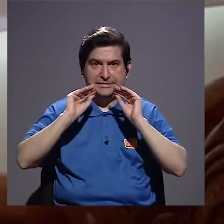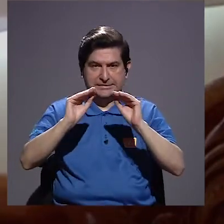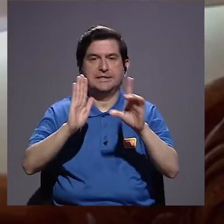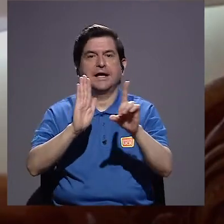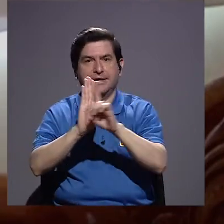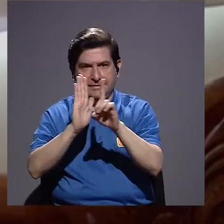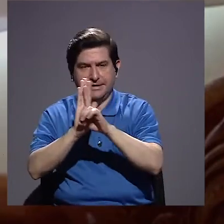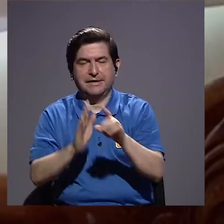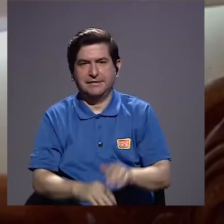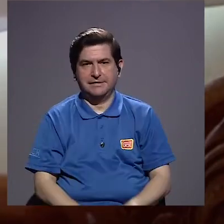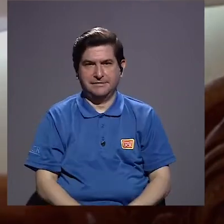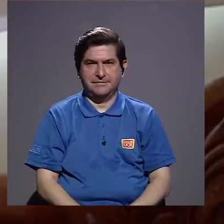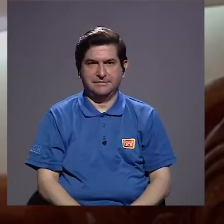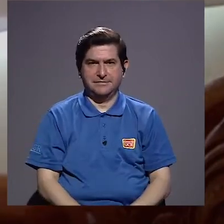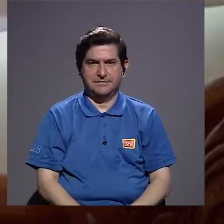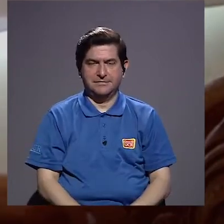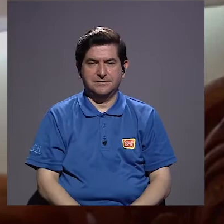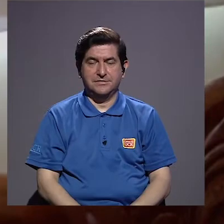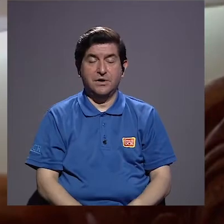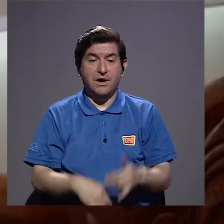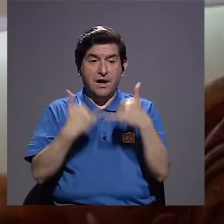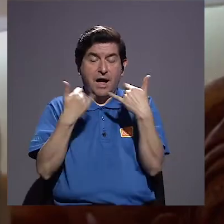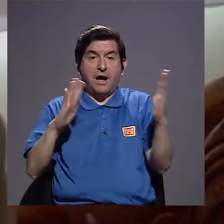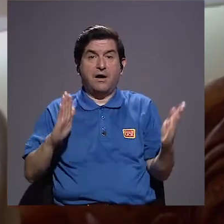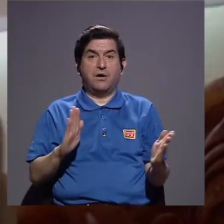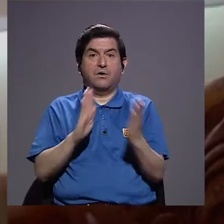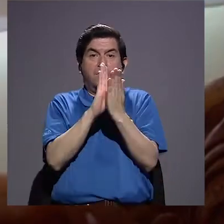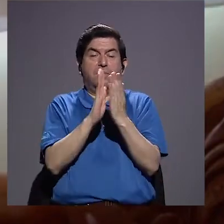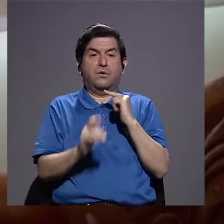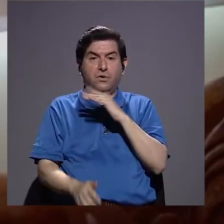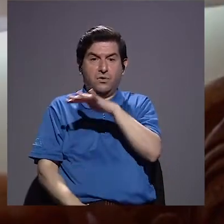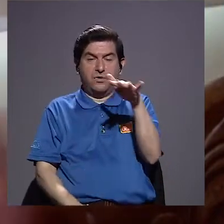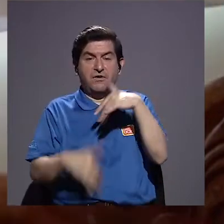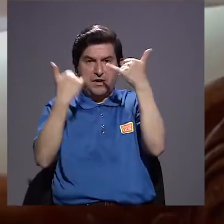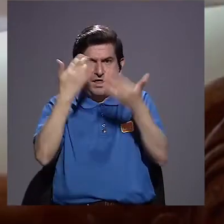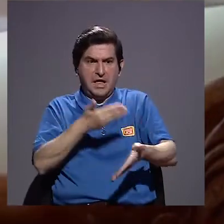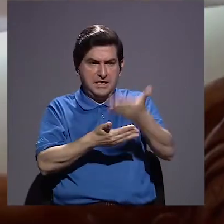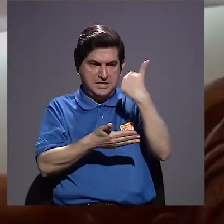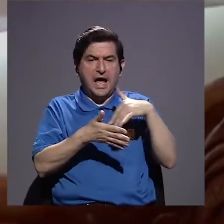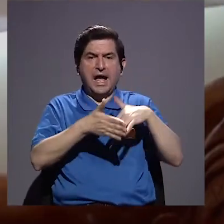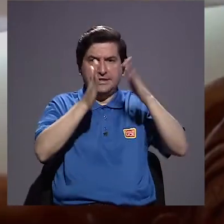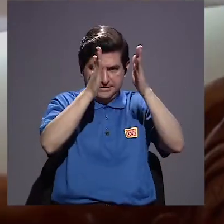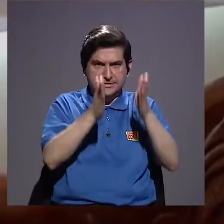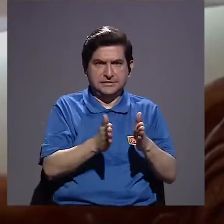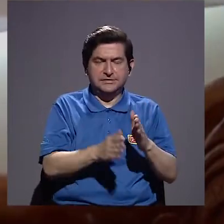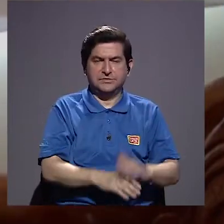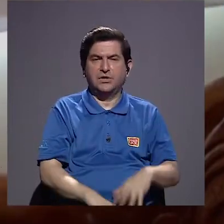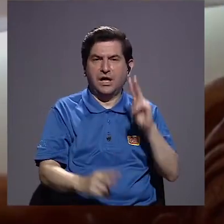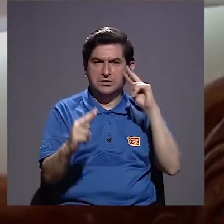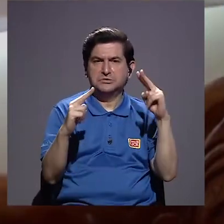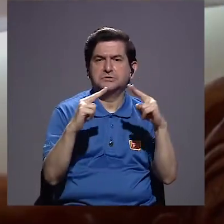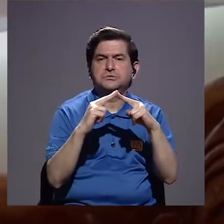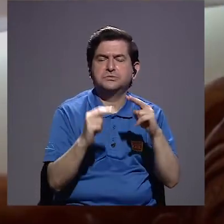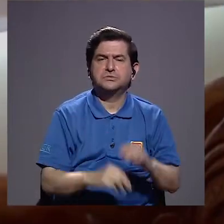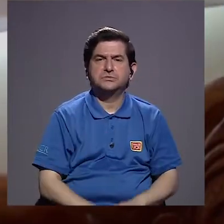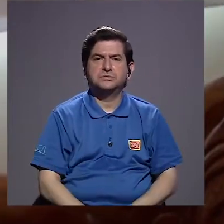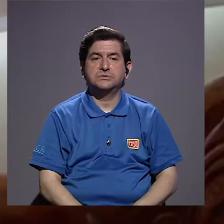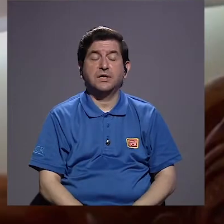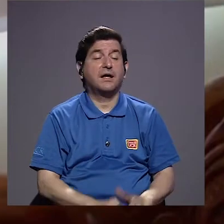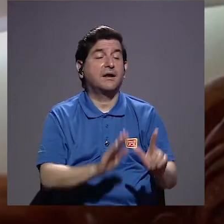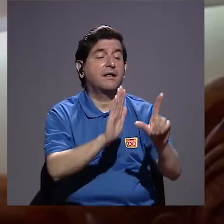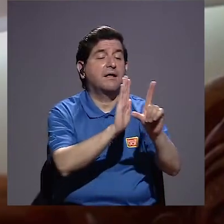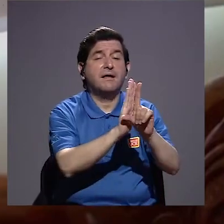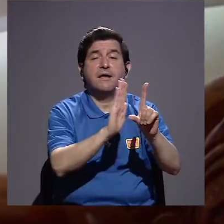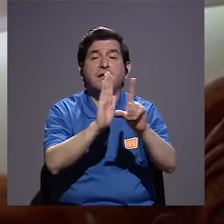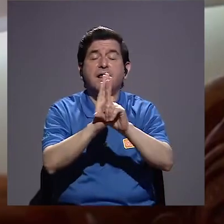derecho, venimos a enfrentar con la realidad que ya habíamos visto como estudiantes, y era que en